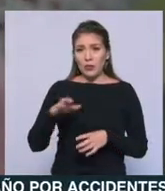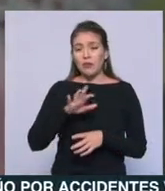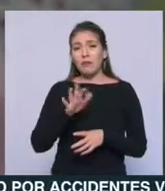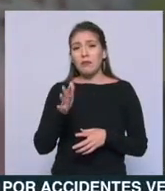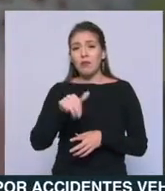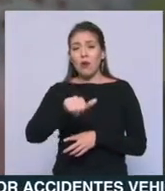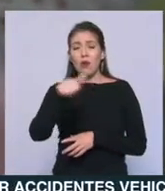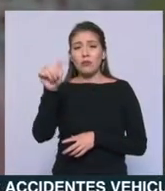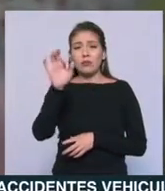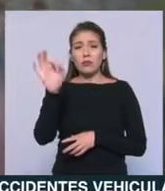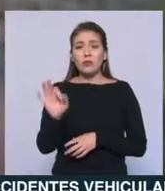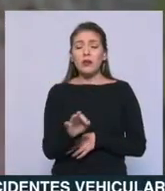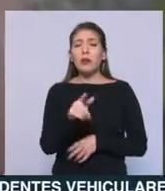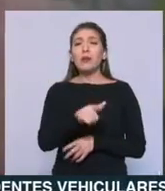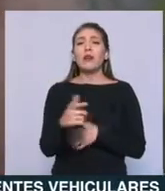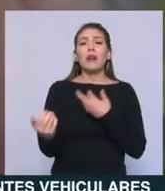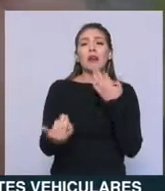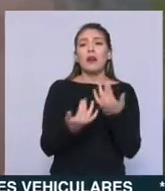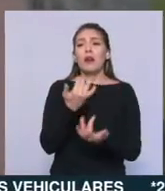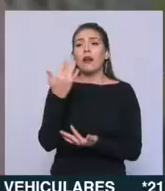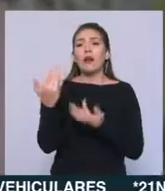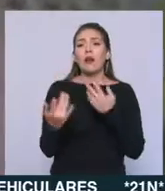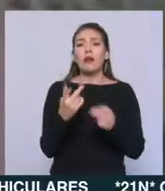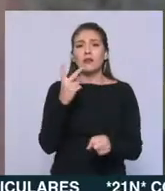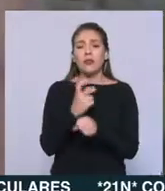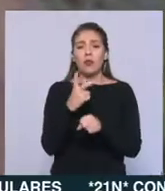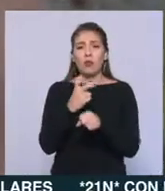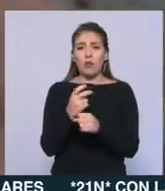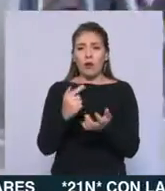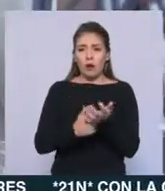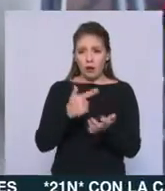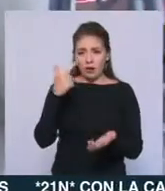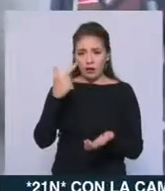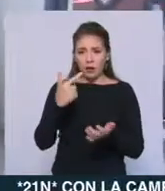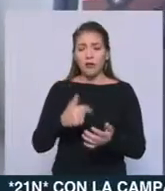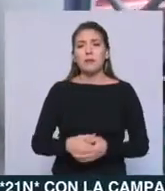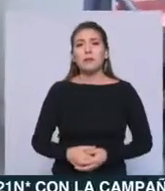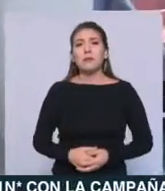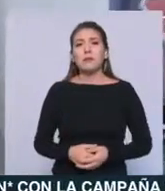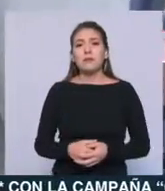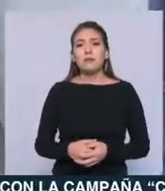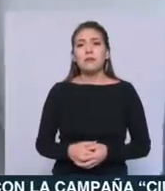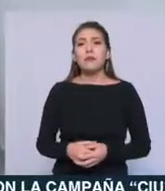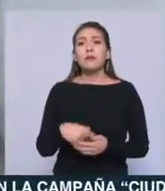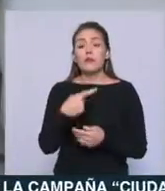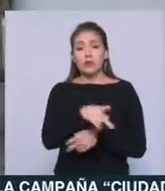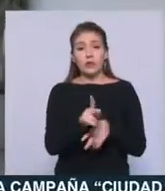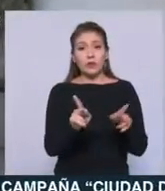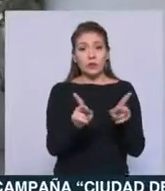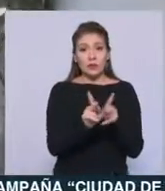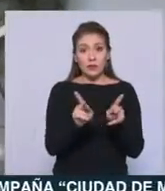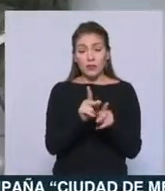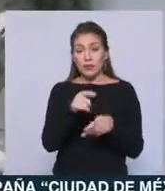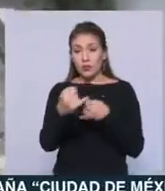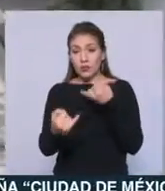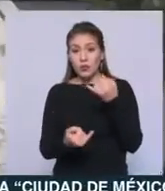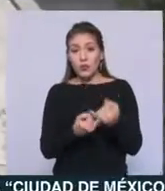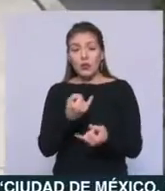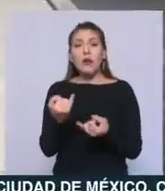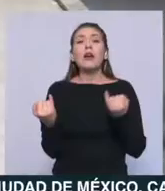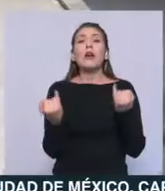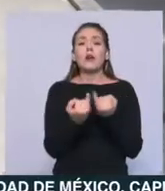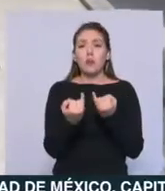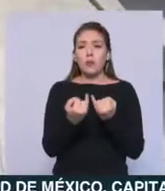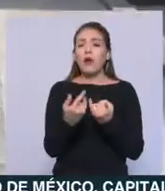segundo grado. Así nos lo hizo saber y nos autorizó contar su historia. Mientras que su primo, con el que se encontraba jugando, también